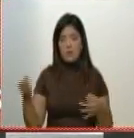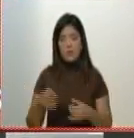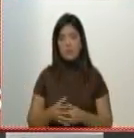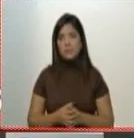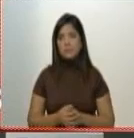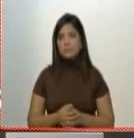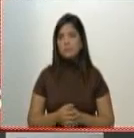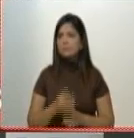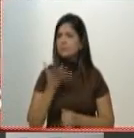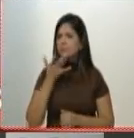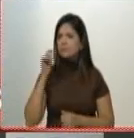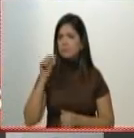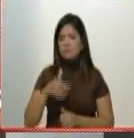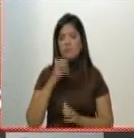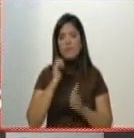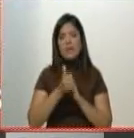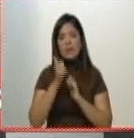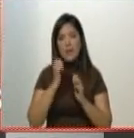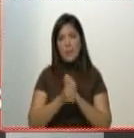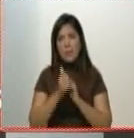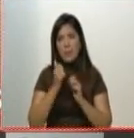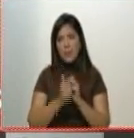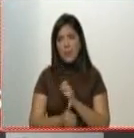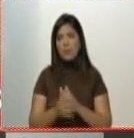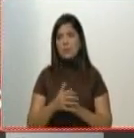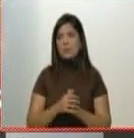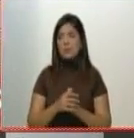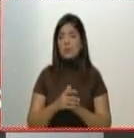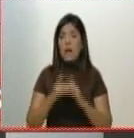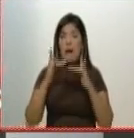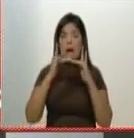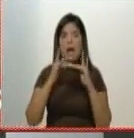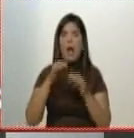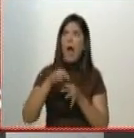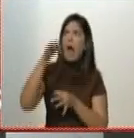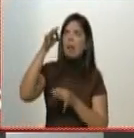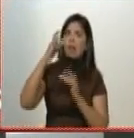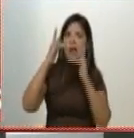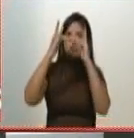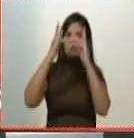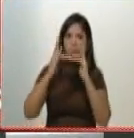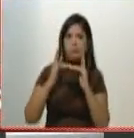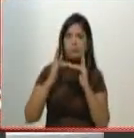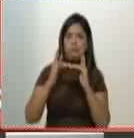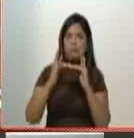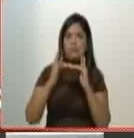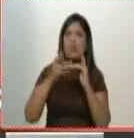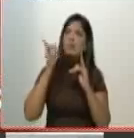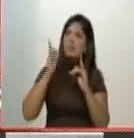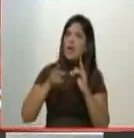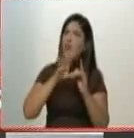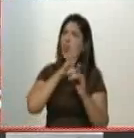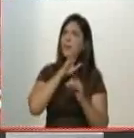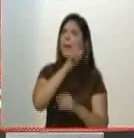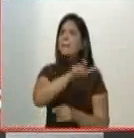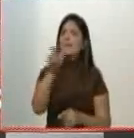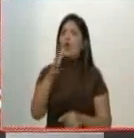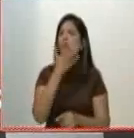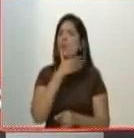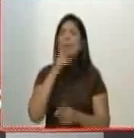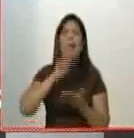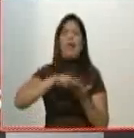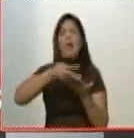en este caso en el deporte. Están literas un poco altas, ¿verdad? Arriba tiene que dormir gente que no tenga